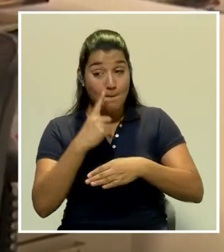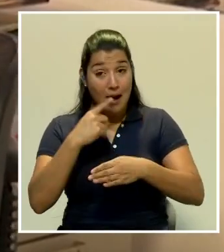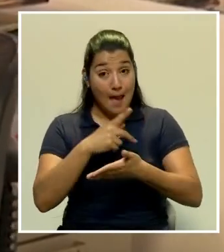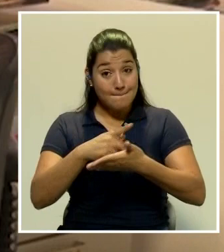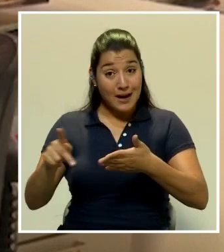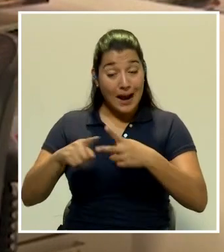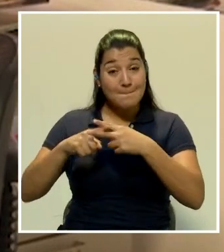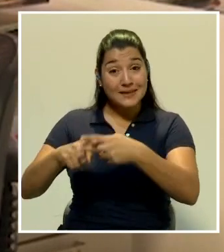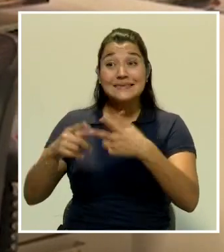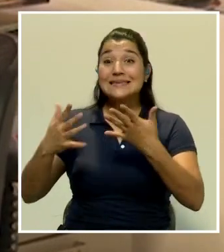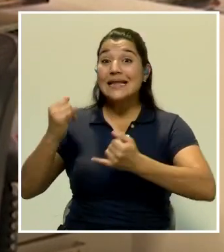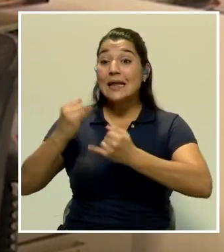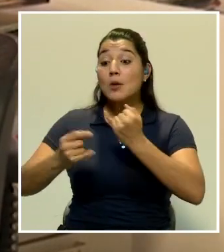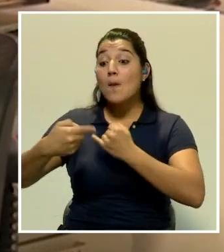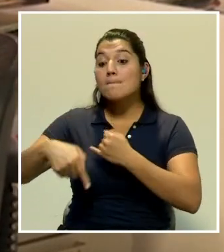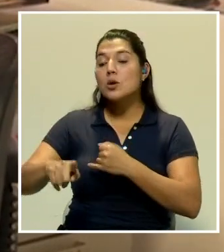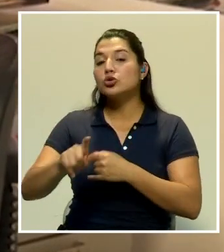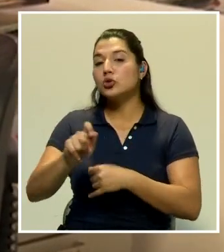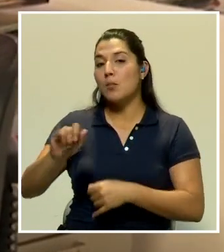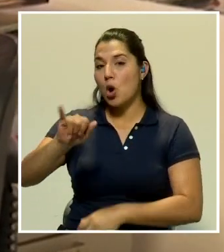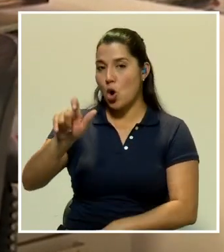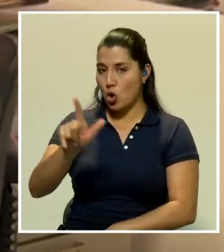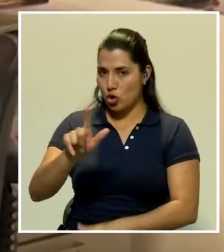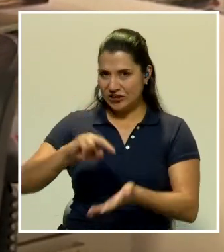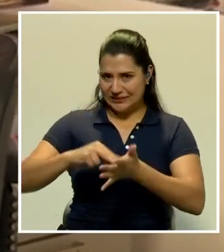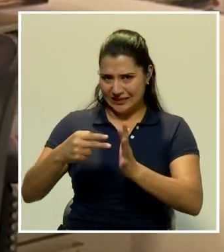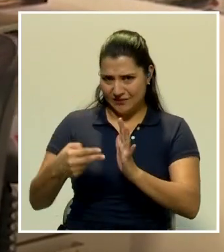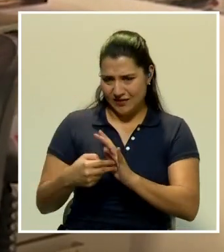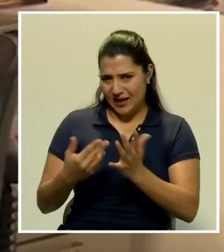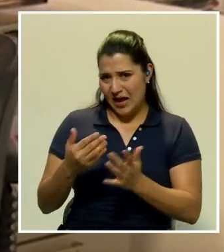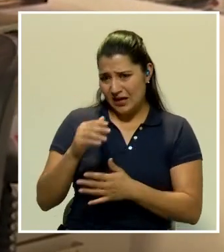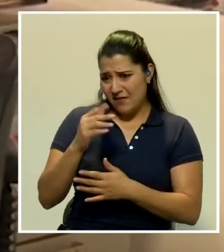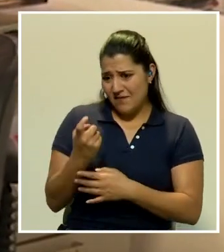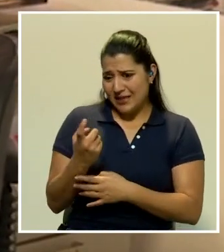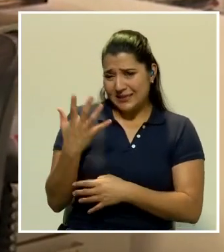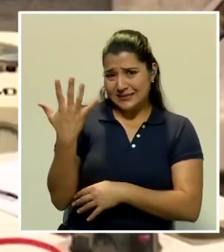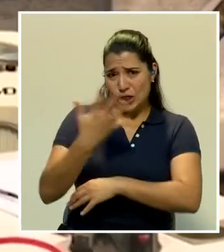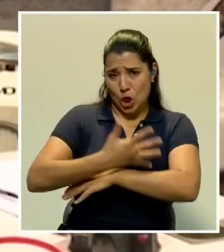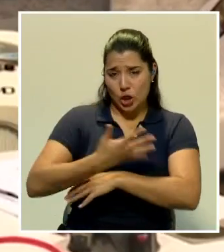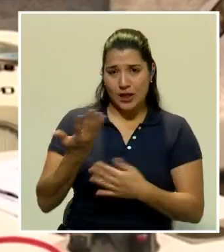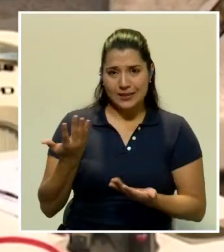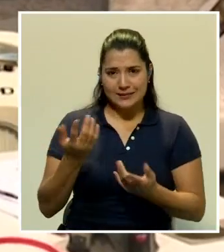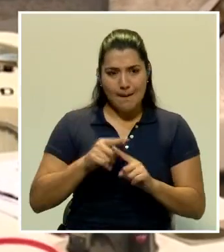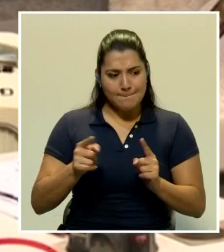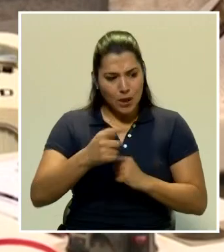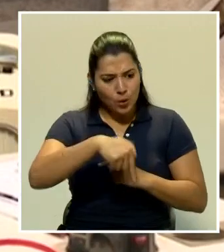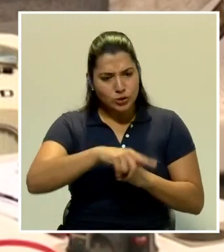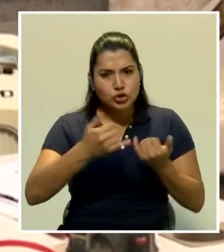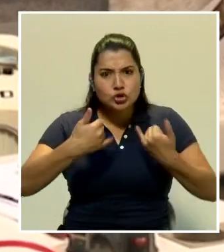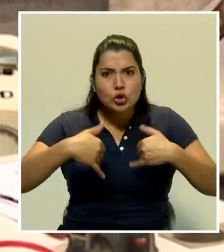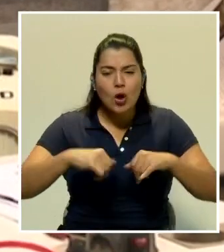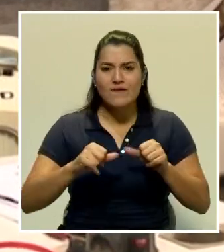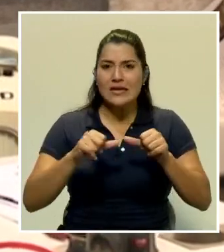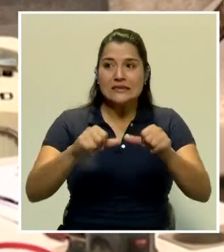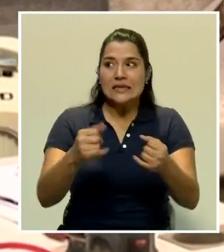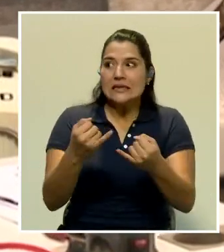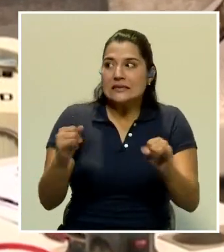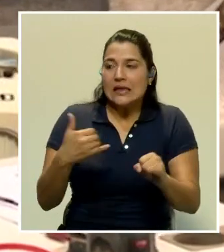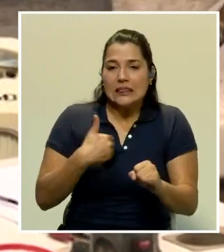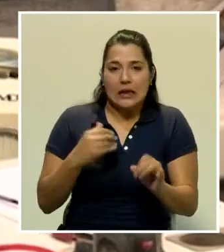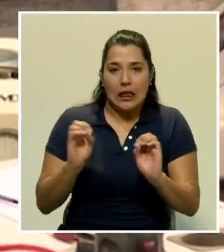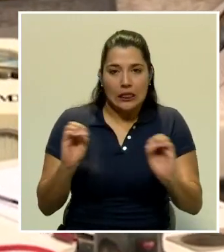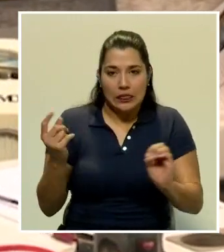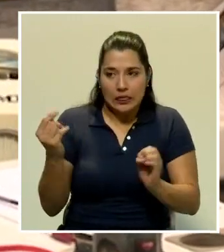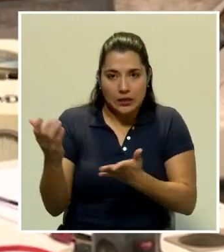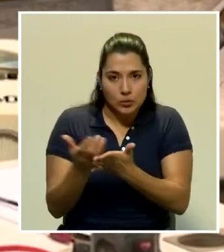próximo mes de junio, es decir, en aproximadamente 5 días. Sin embargo, ellos siguen sin tener ningún tipo de ingreso, por